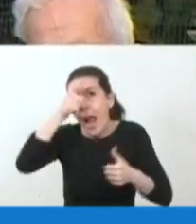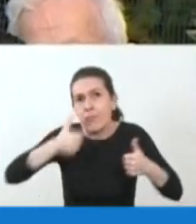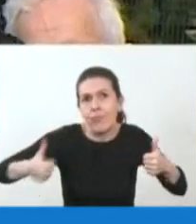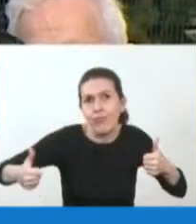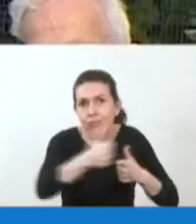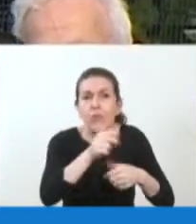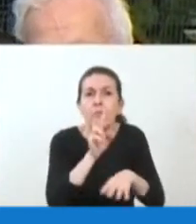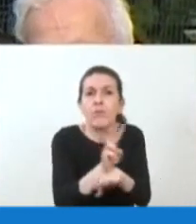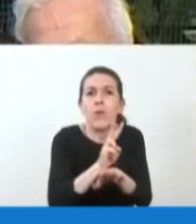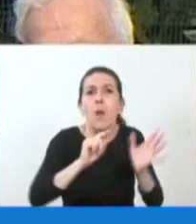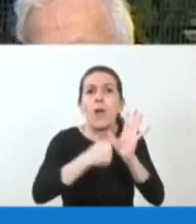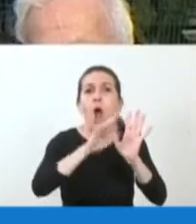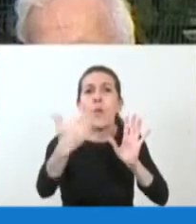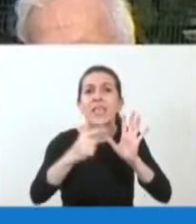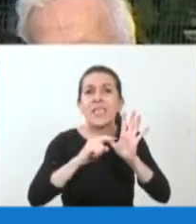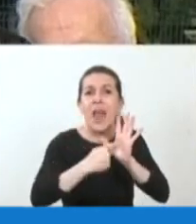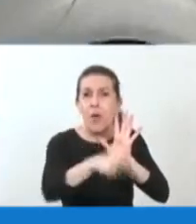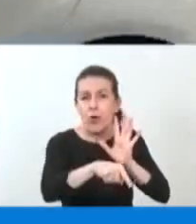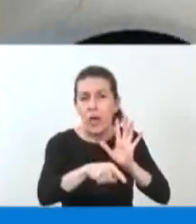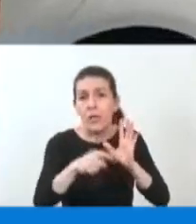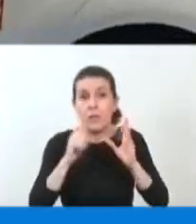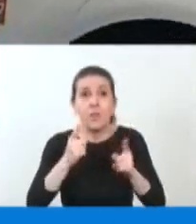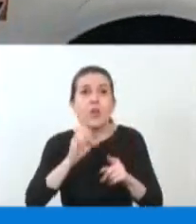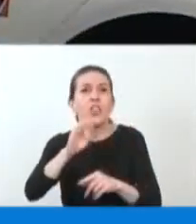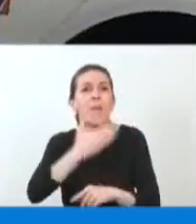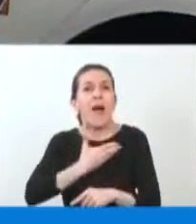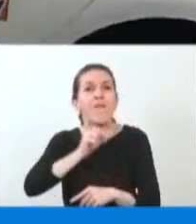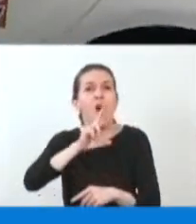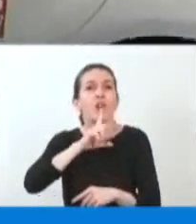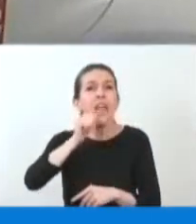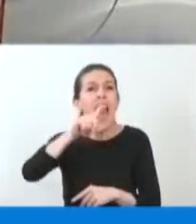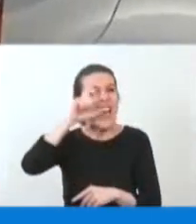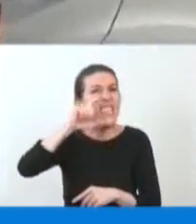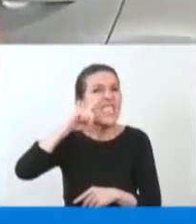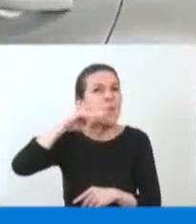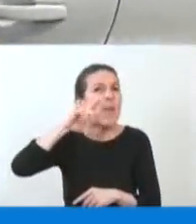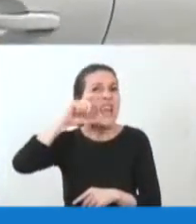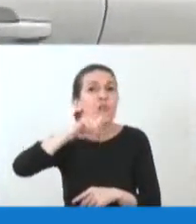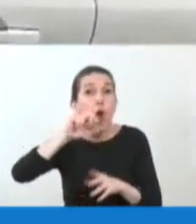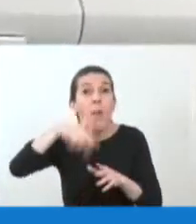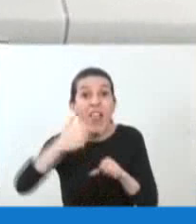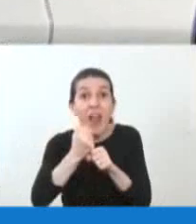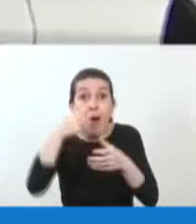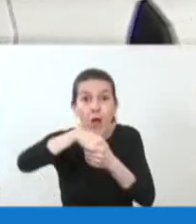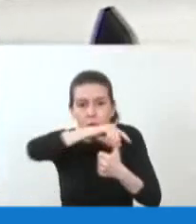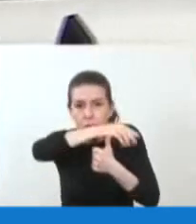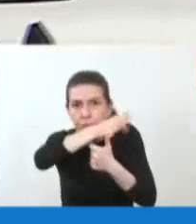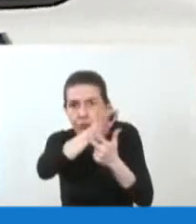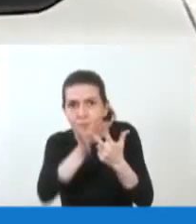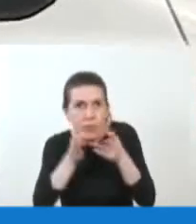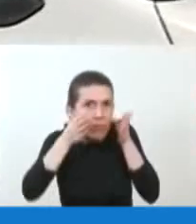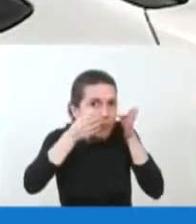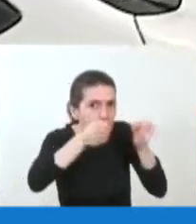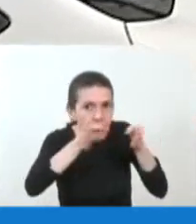buenos aires este programa de fortalecimiento tiene una mirada integral por eso lo que